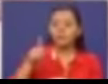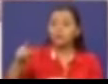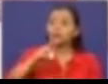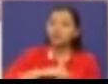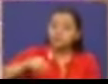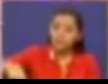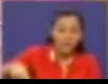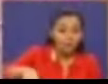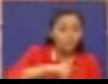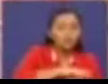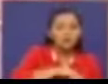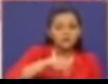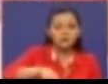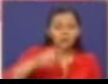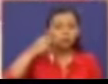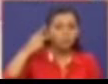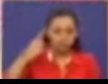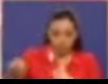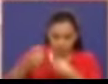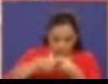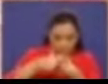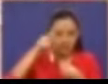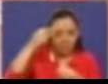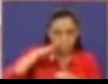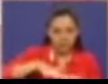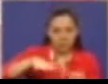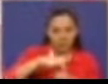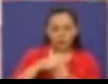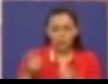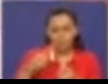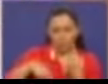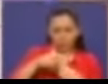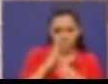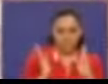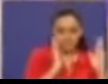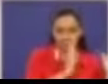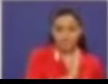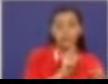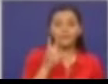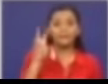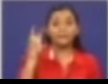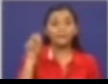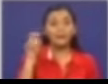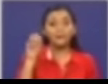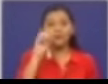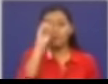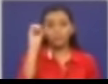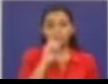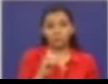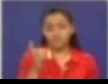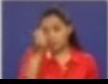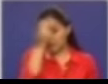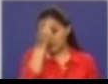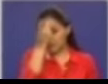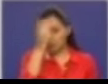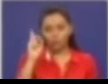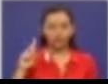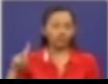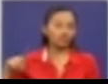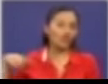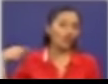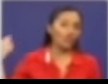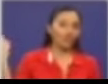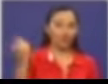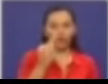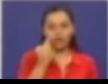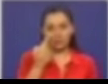vean las contradicciones, vuélveme al cuadro anterior, este 30% de deuda pública, PIB, es de todo el Estado.